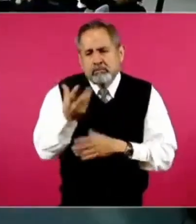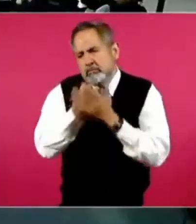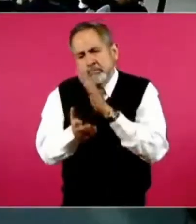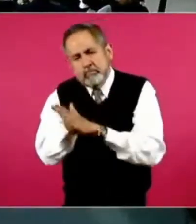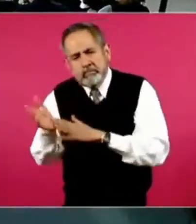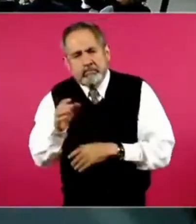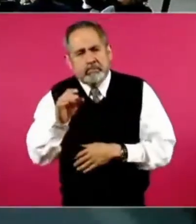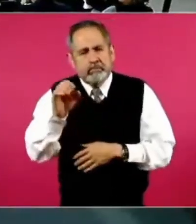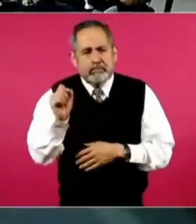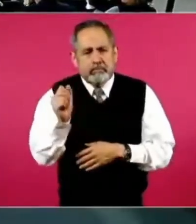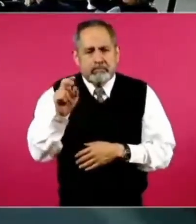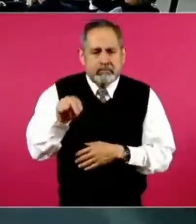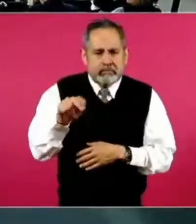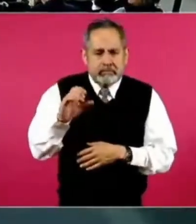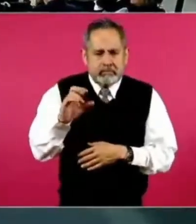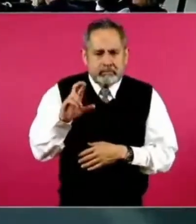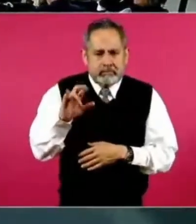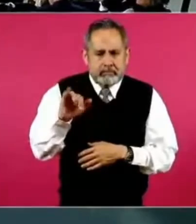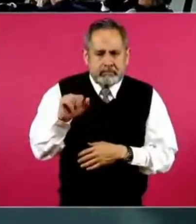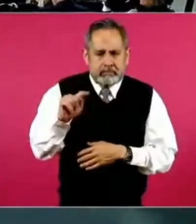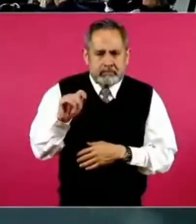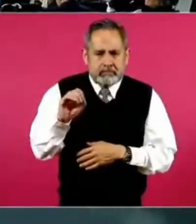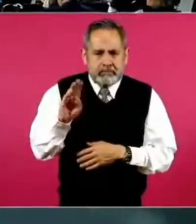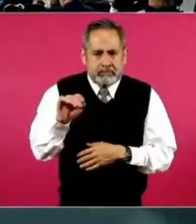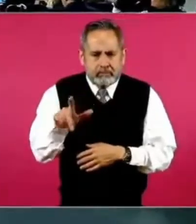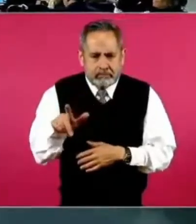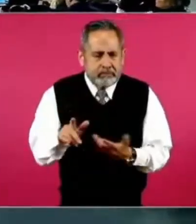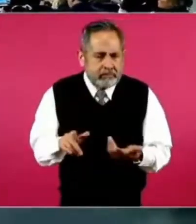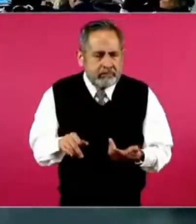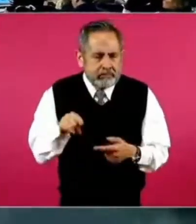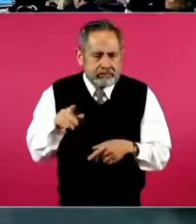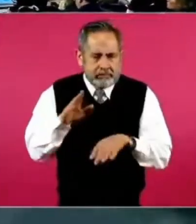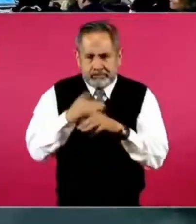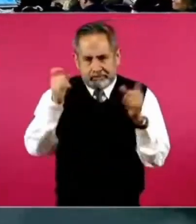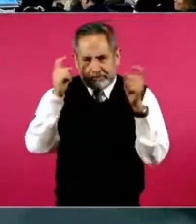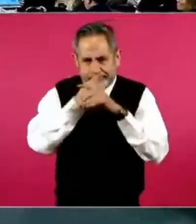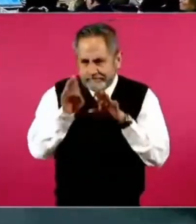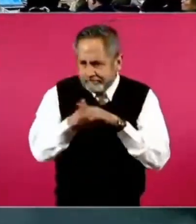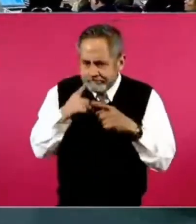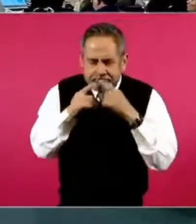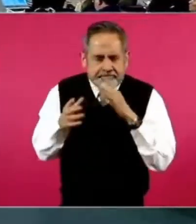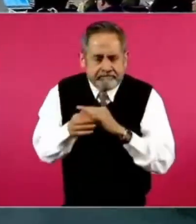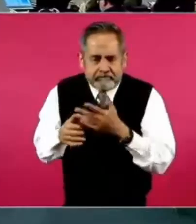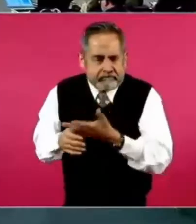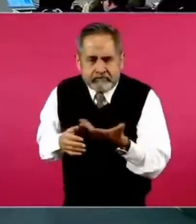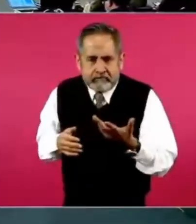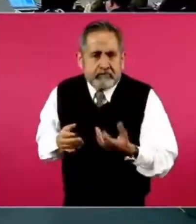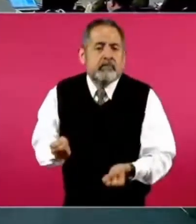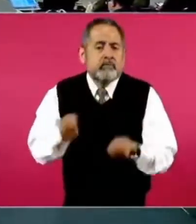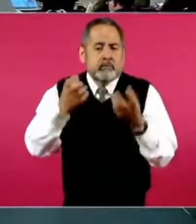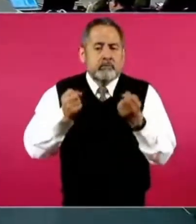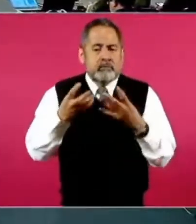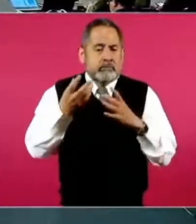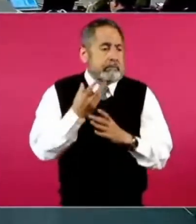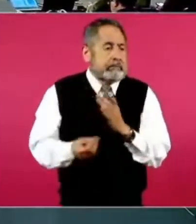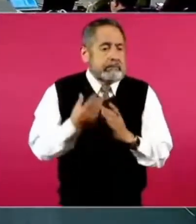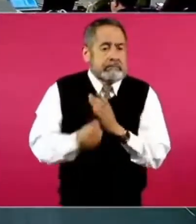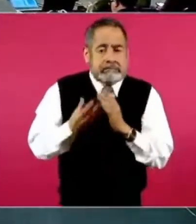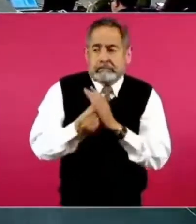Cristóbal y ha sido muy complejo poder documentar el número de